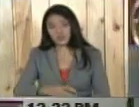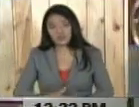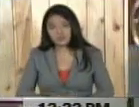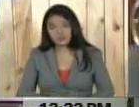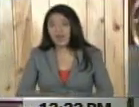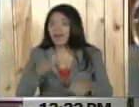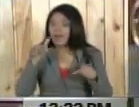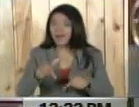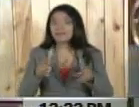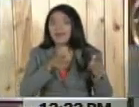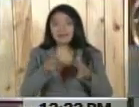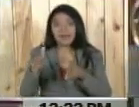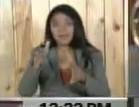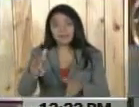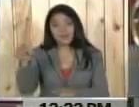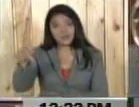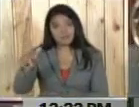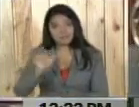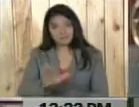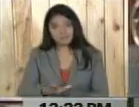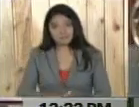es el camino del siglo XXI, aquí está.